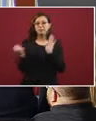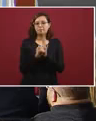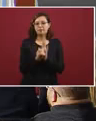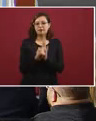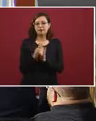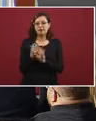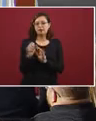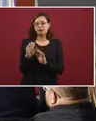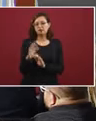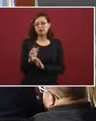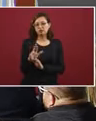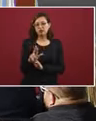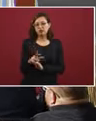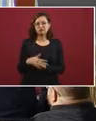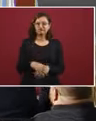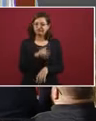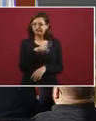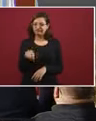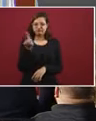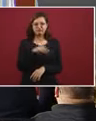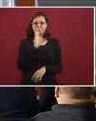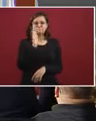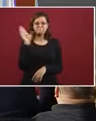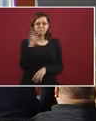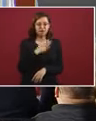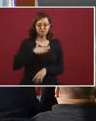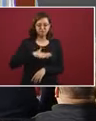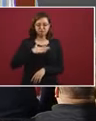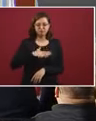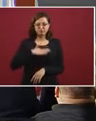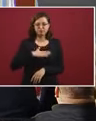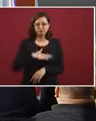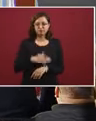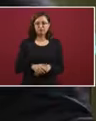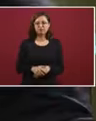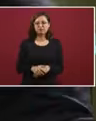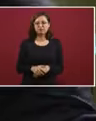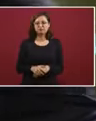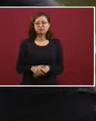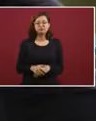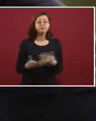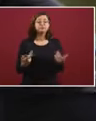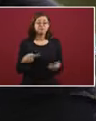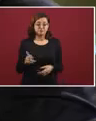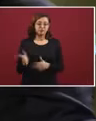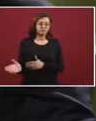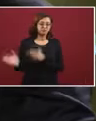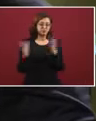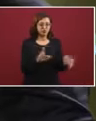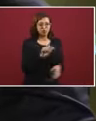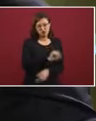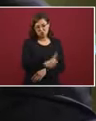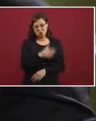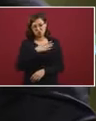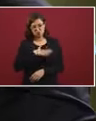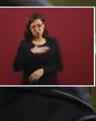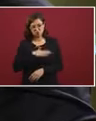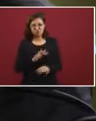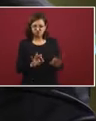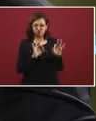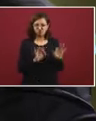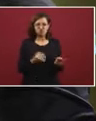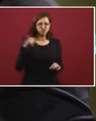Shell. Tachita para su baño, mientras que reconocemos el baño que ya se mencionó